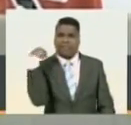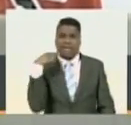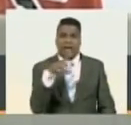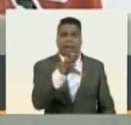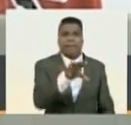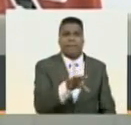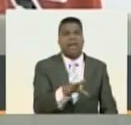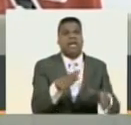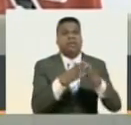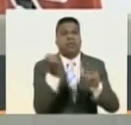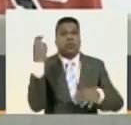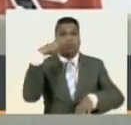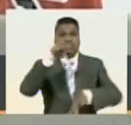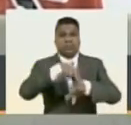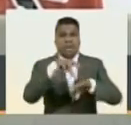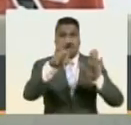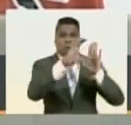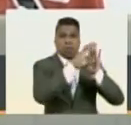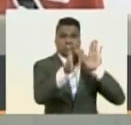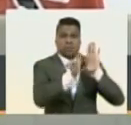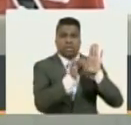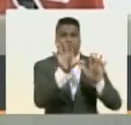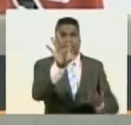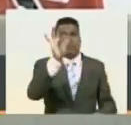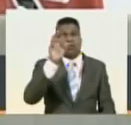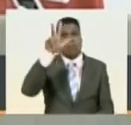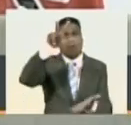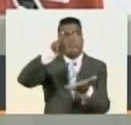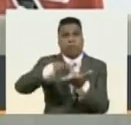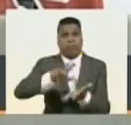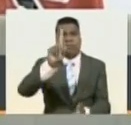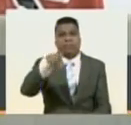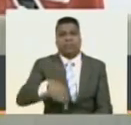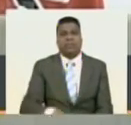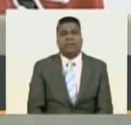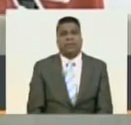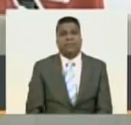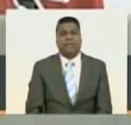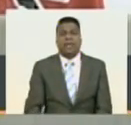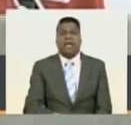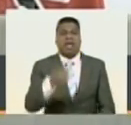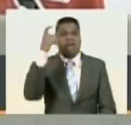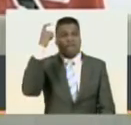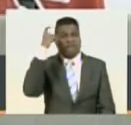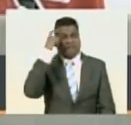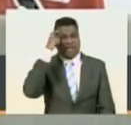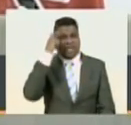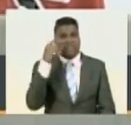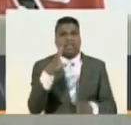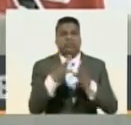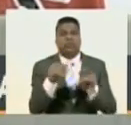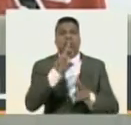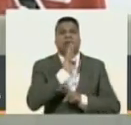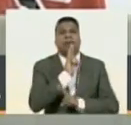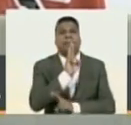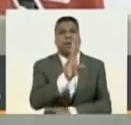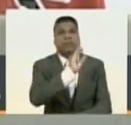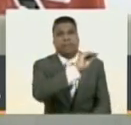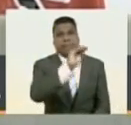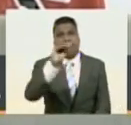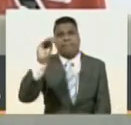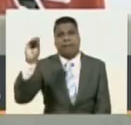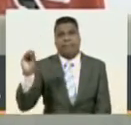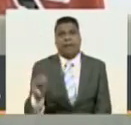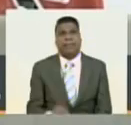de la Asamblea Nacional Constituyente, aprobamos también el cronograma y la resolución de convocatoria